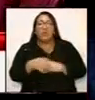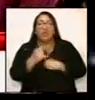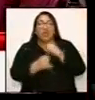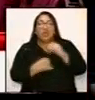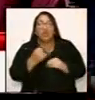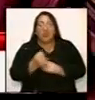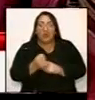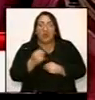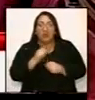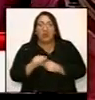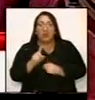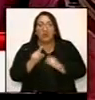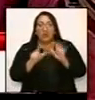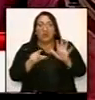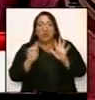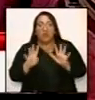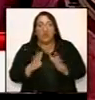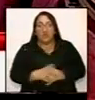Internacional Ejecutivo número